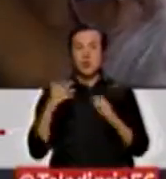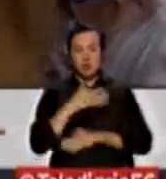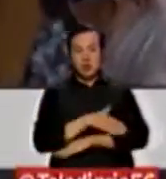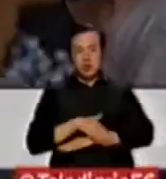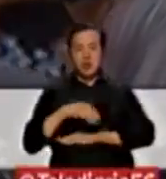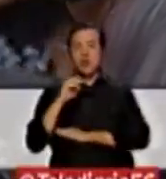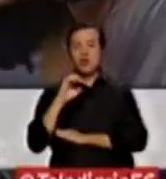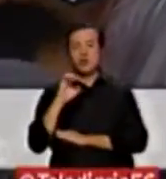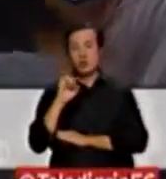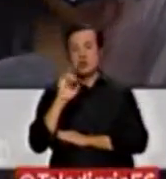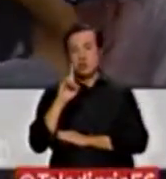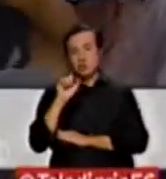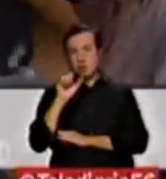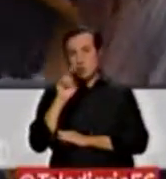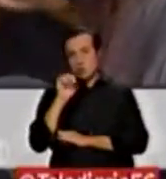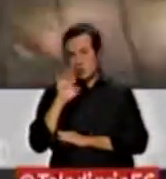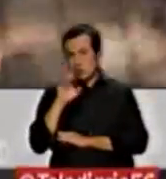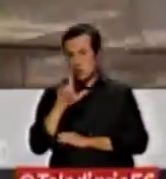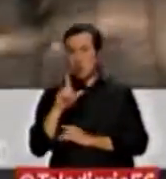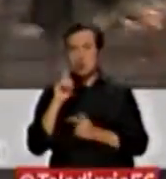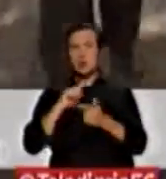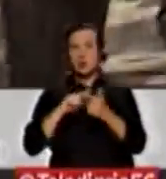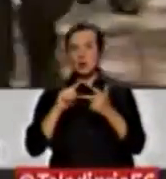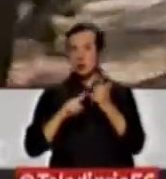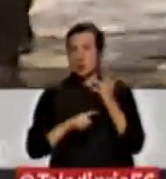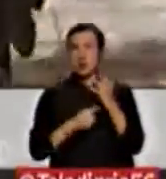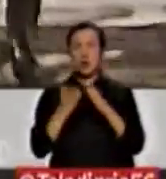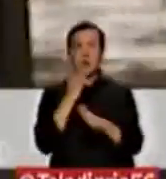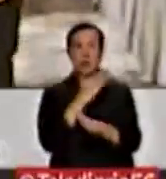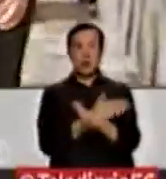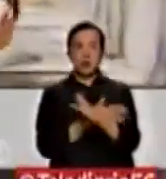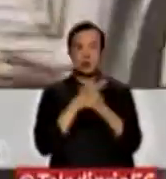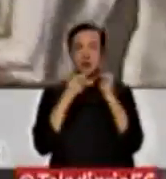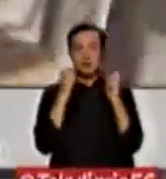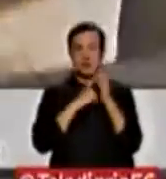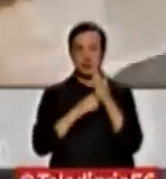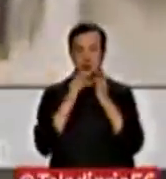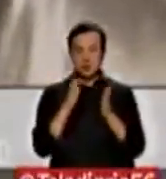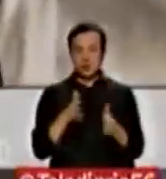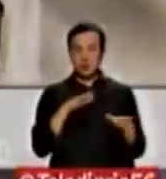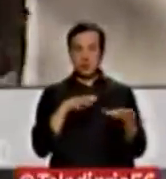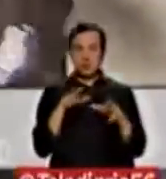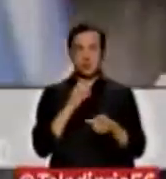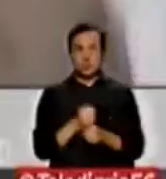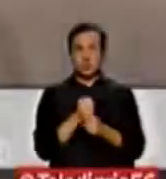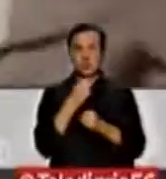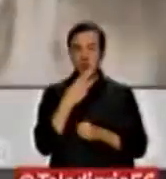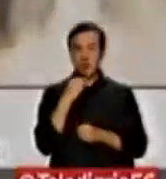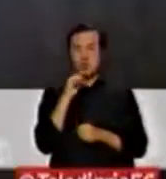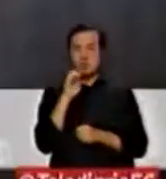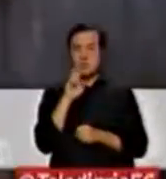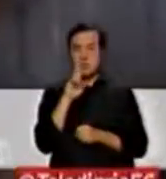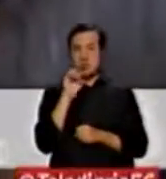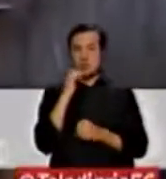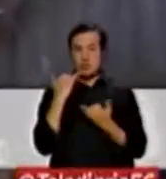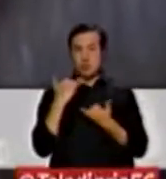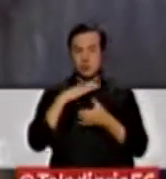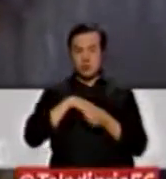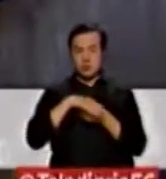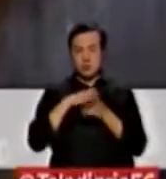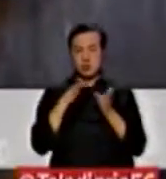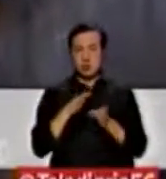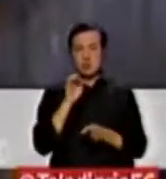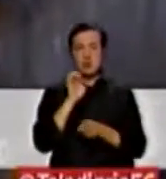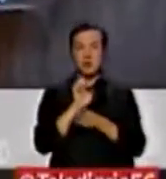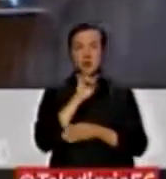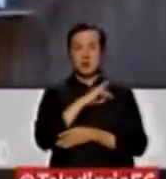occidental, desde el sector de criminalística. Más temprano acudió el exministro coordinador de seguridad Homero Arellano y actual embajador de Ecuador en